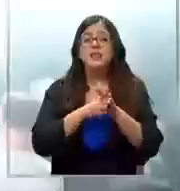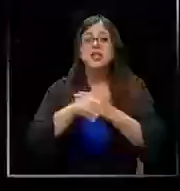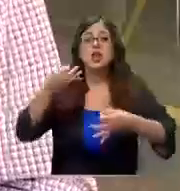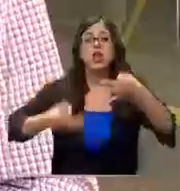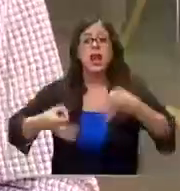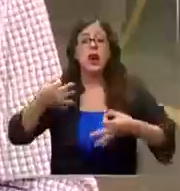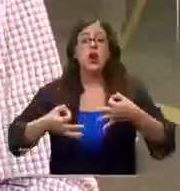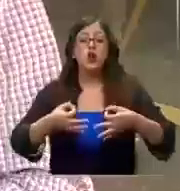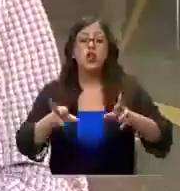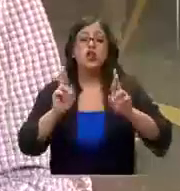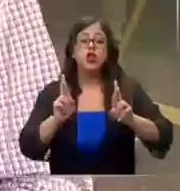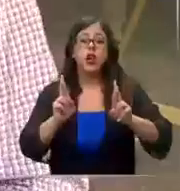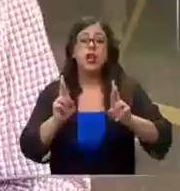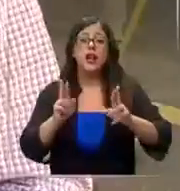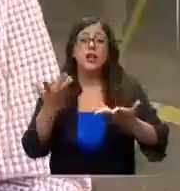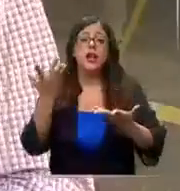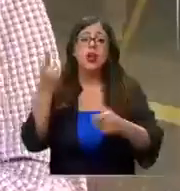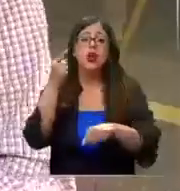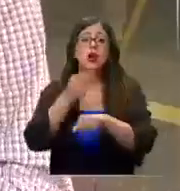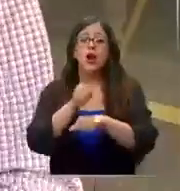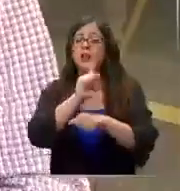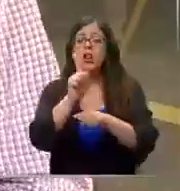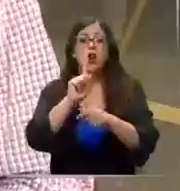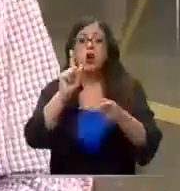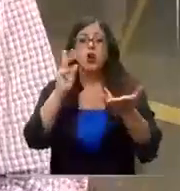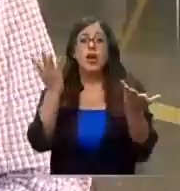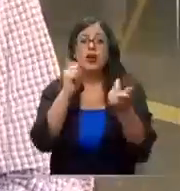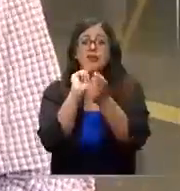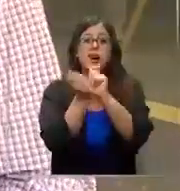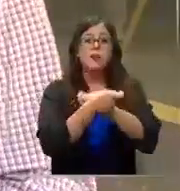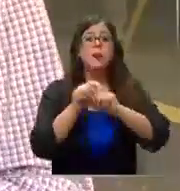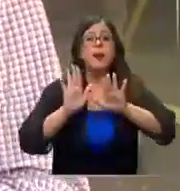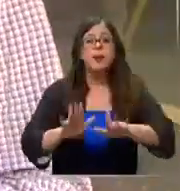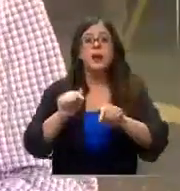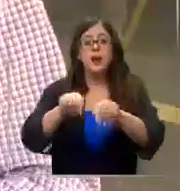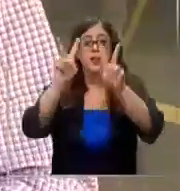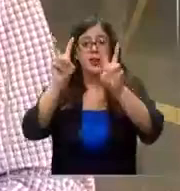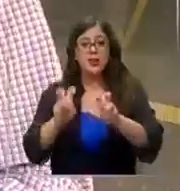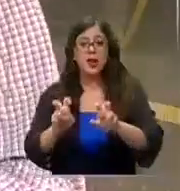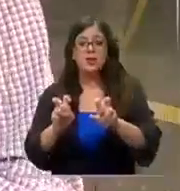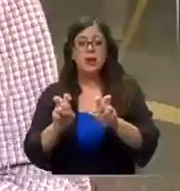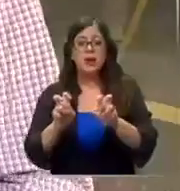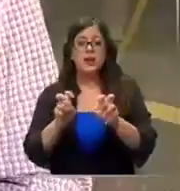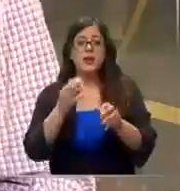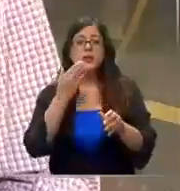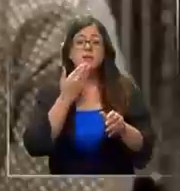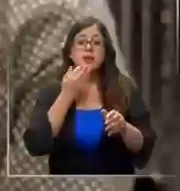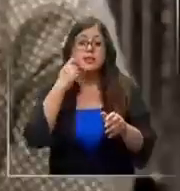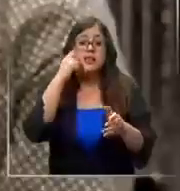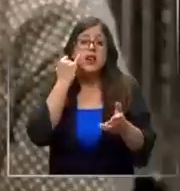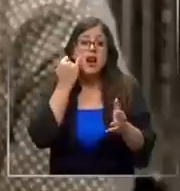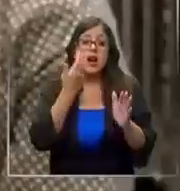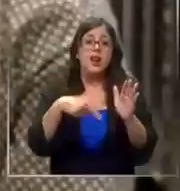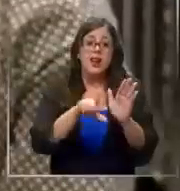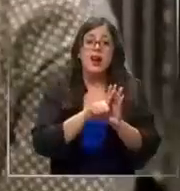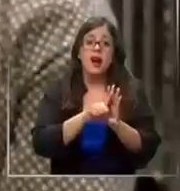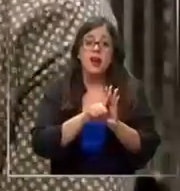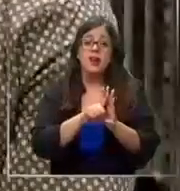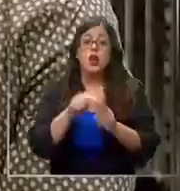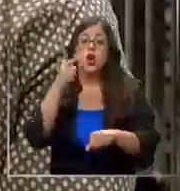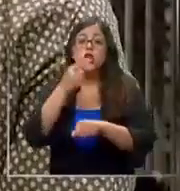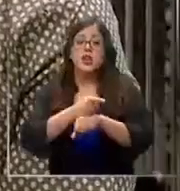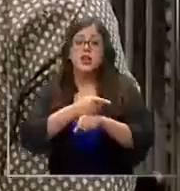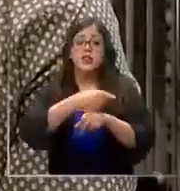y ojalá una orden de no innovar para que detenga este acto, a nuestro entender, ilegal y arbitrario. La ordenanza, dicen